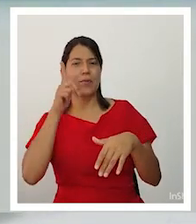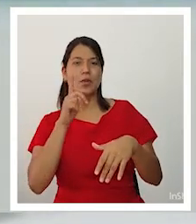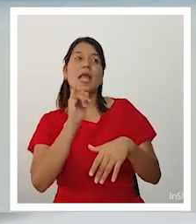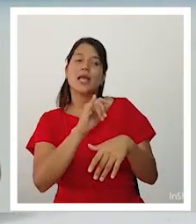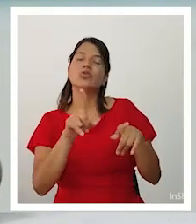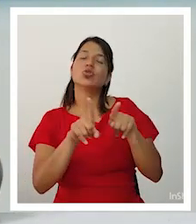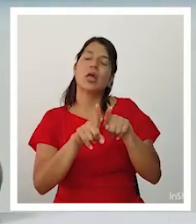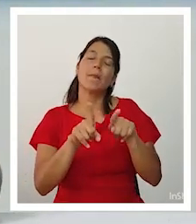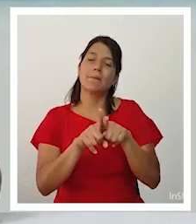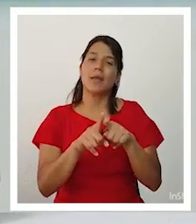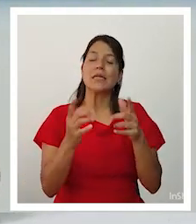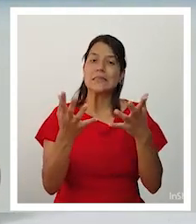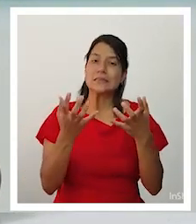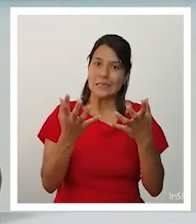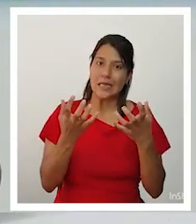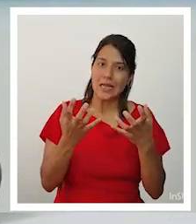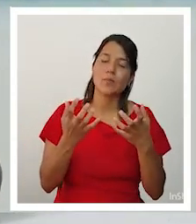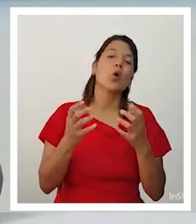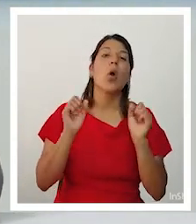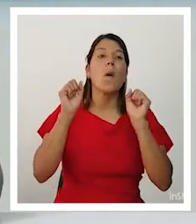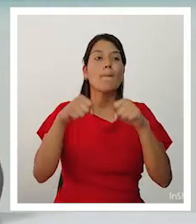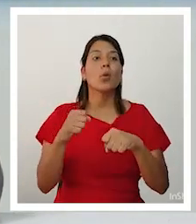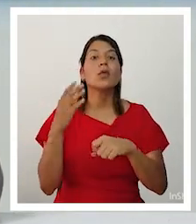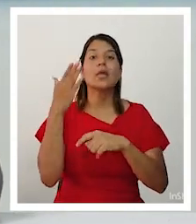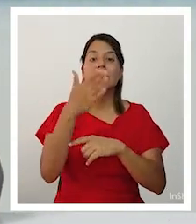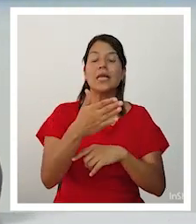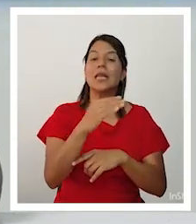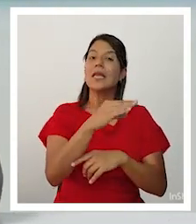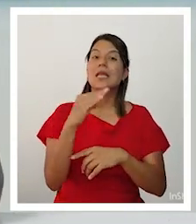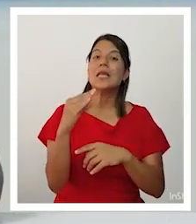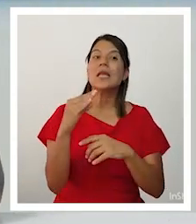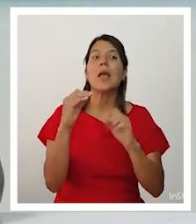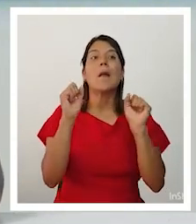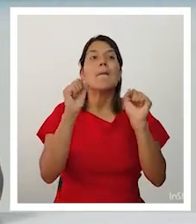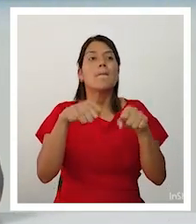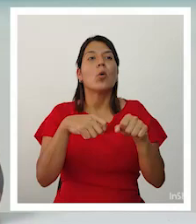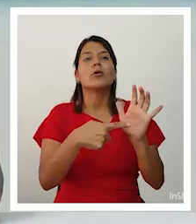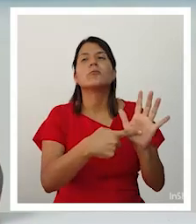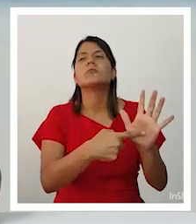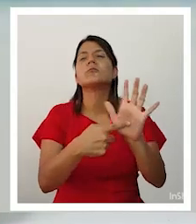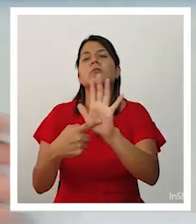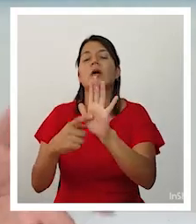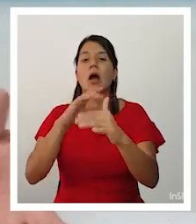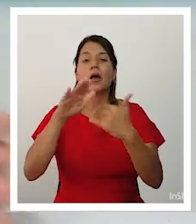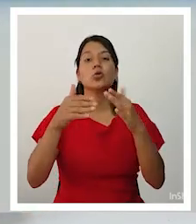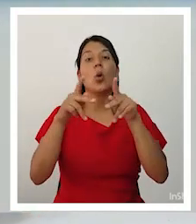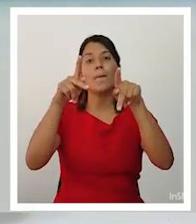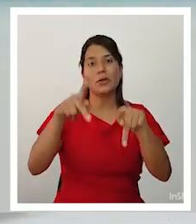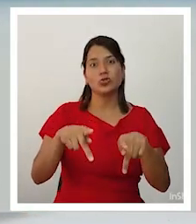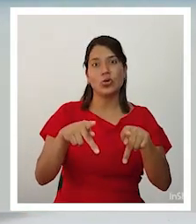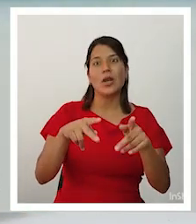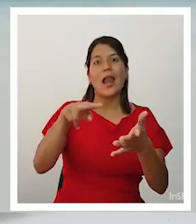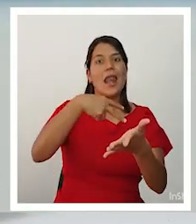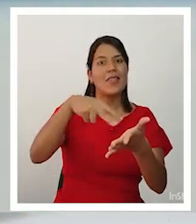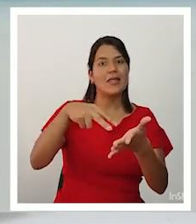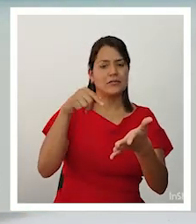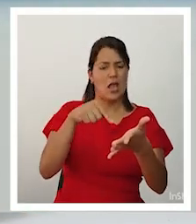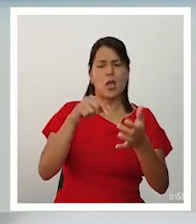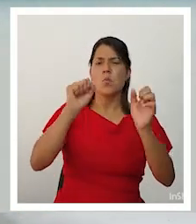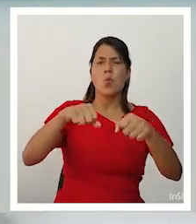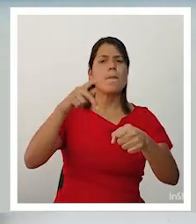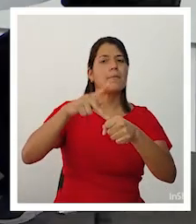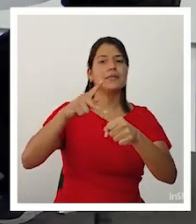que tenemos mucho anhelo de poder ir y llevar a todas las personas que la danza es para todos y para